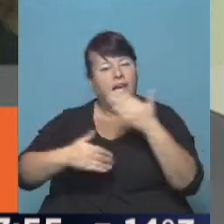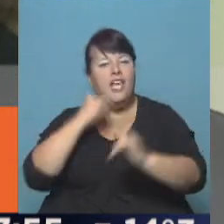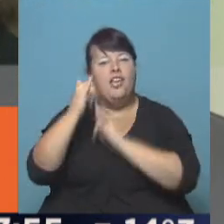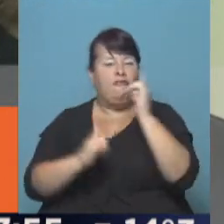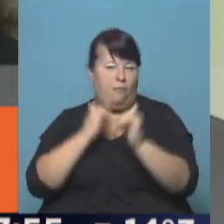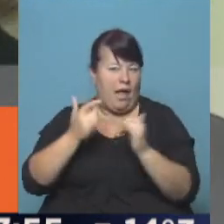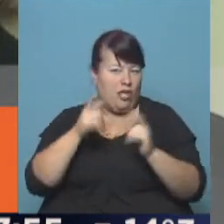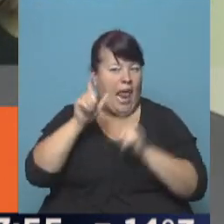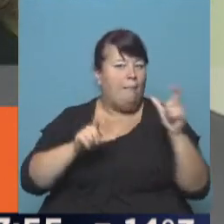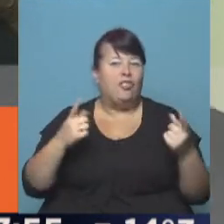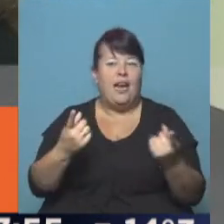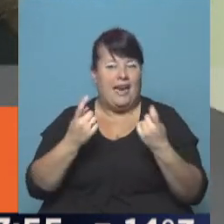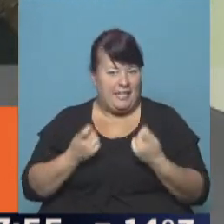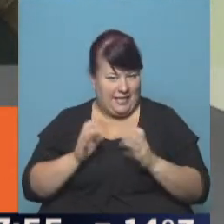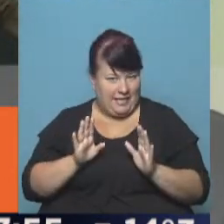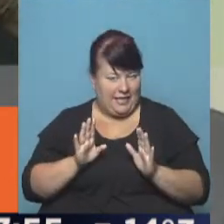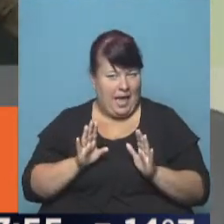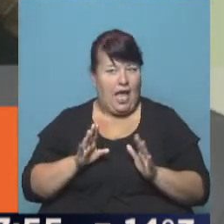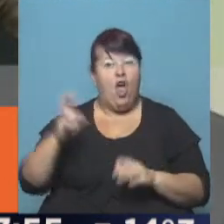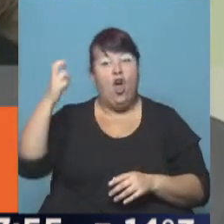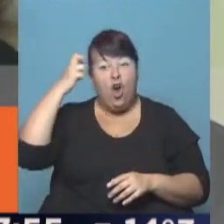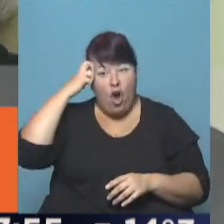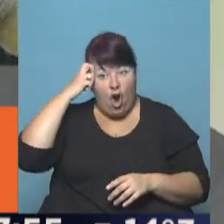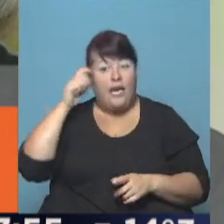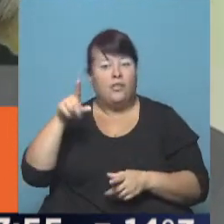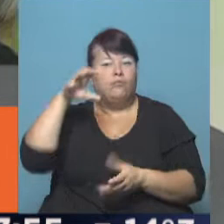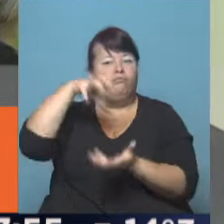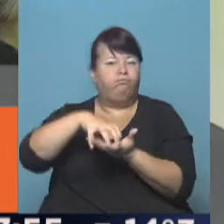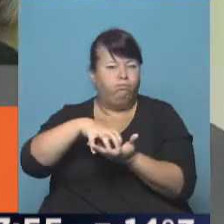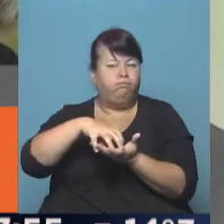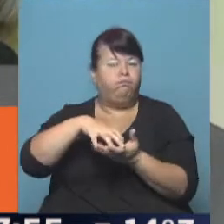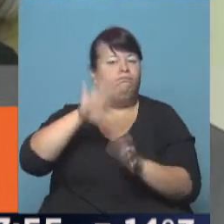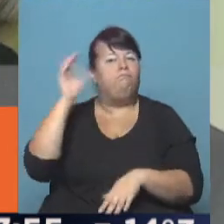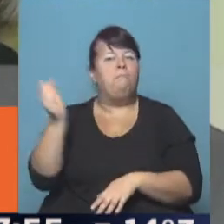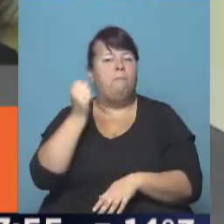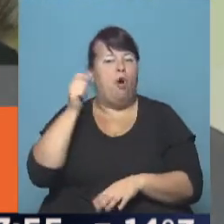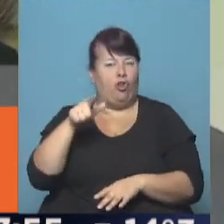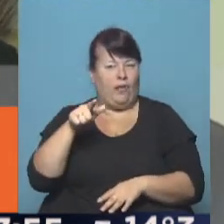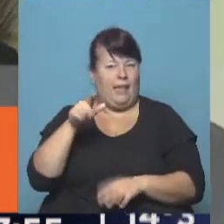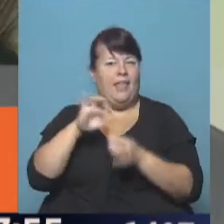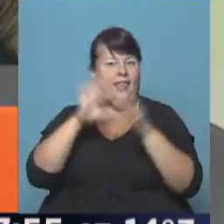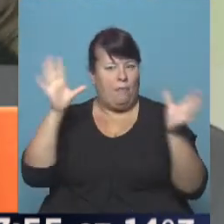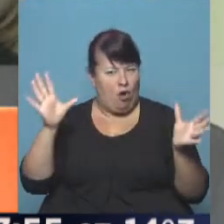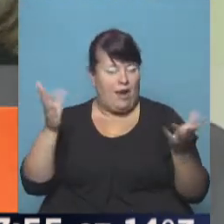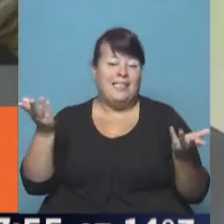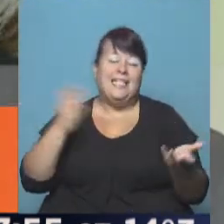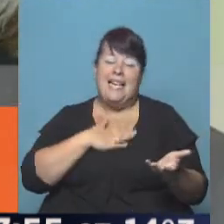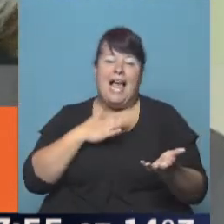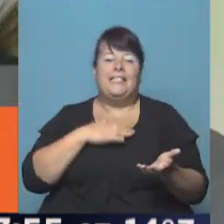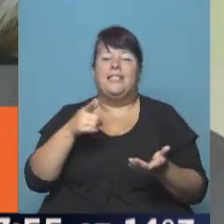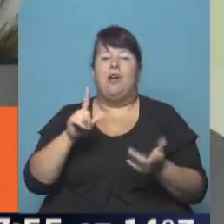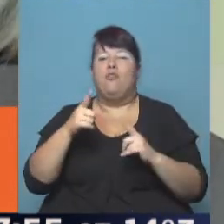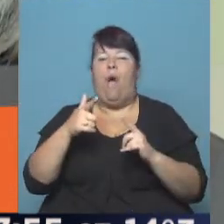información que los ciudadanos necesitan. El Congreso es una de las instituciones más importantes de la democracia y lamentablemente no tiene